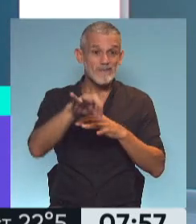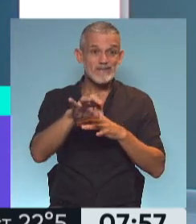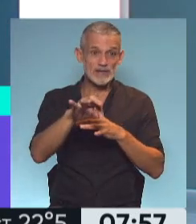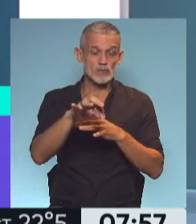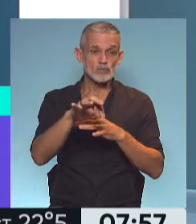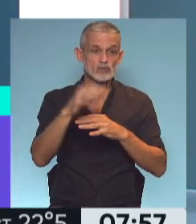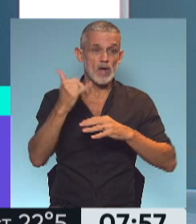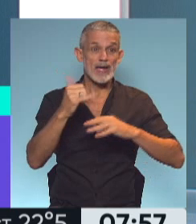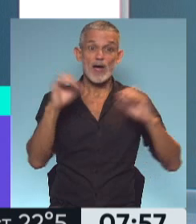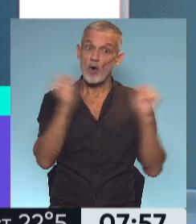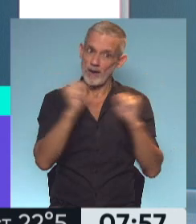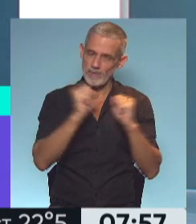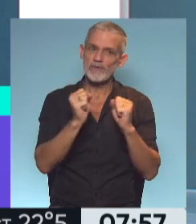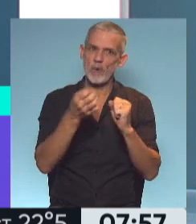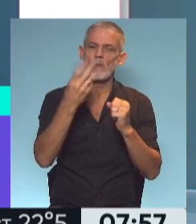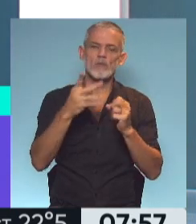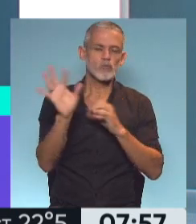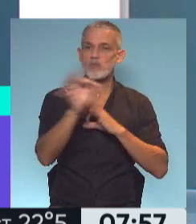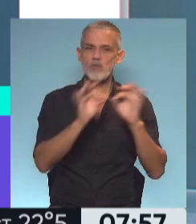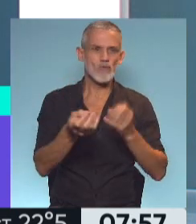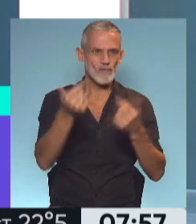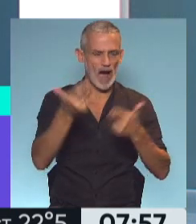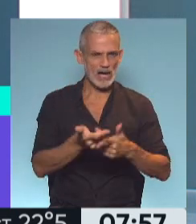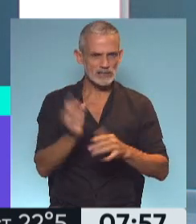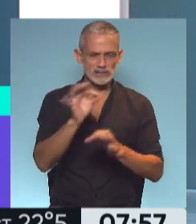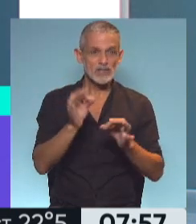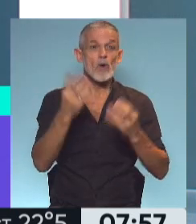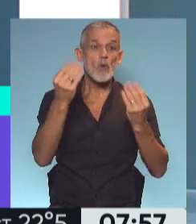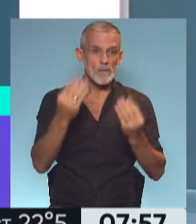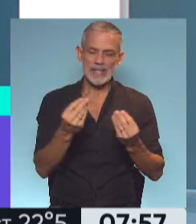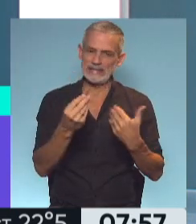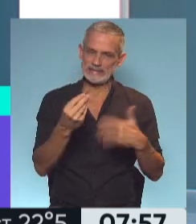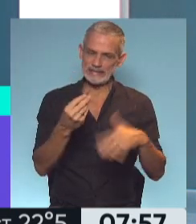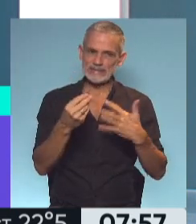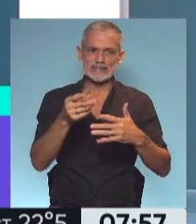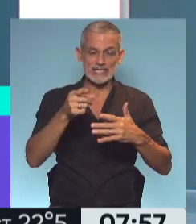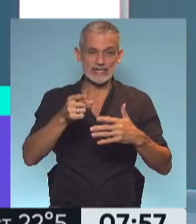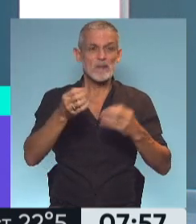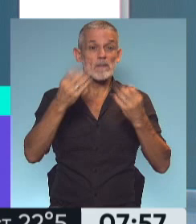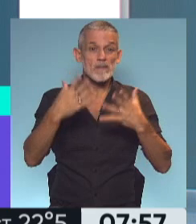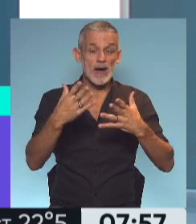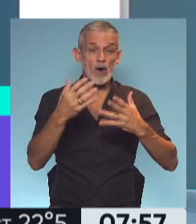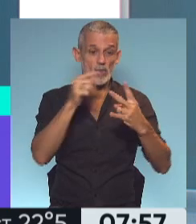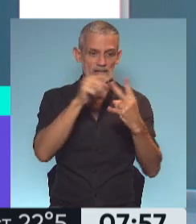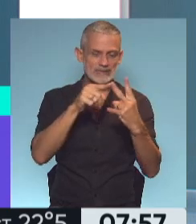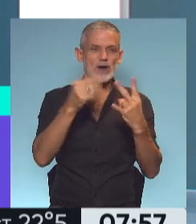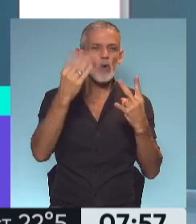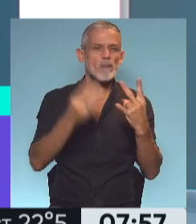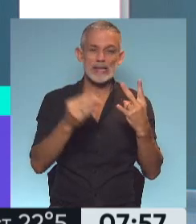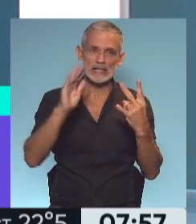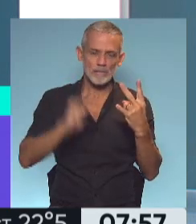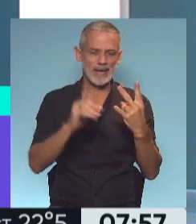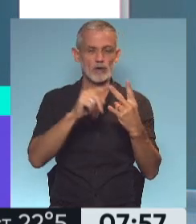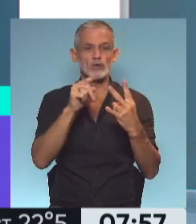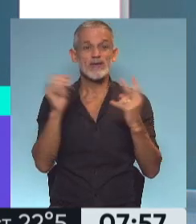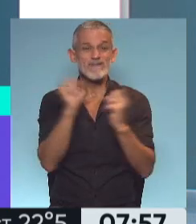mejor con el frío y con la humedad. Por lo tanto, cualquier condición que evite esas dos características lo que hace es disminuir